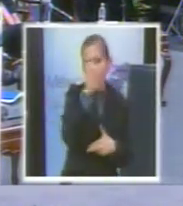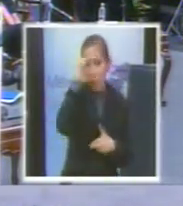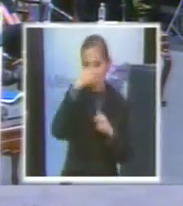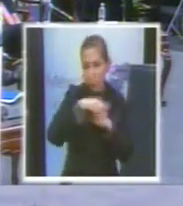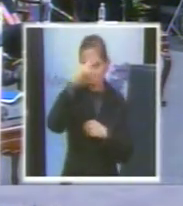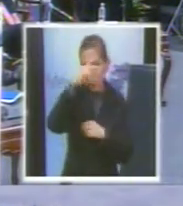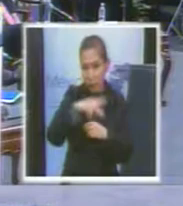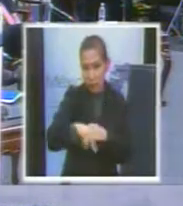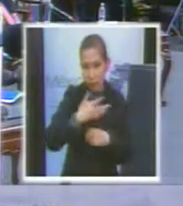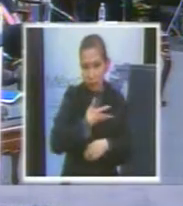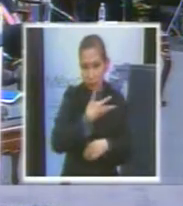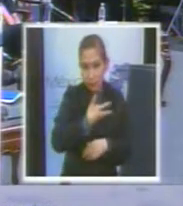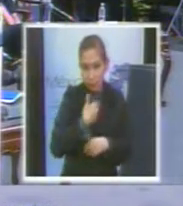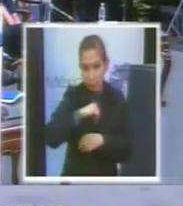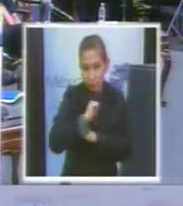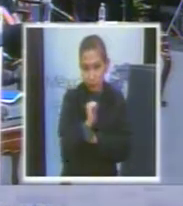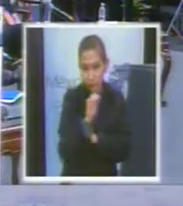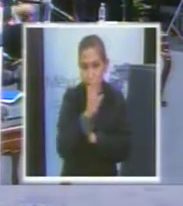europea que tenemos.